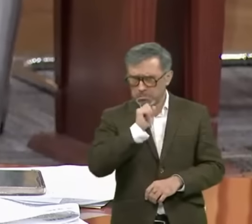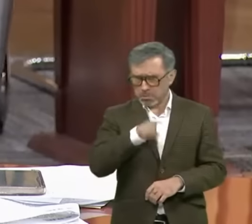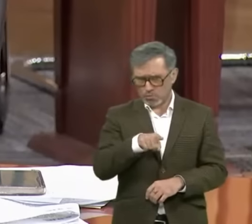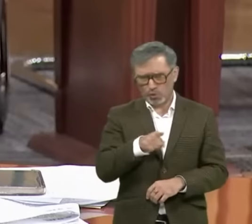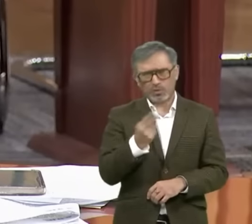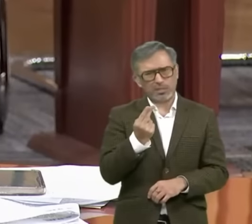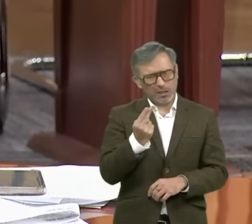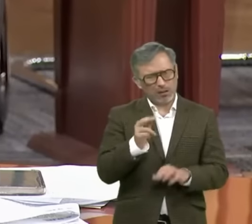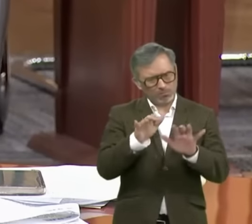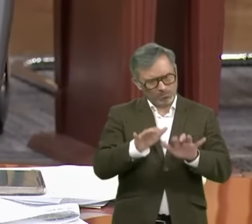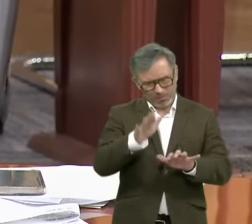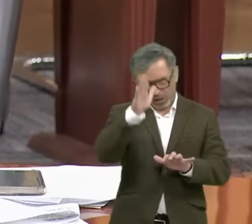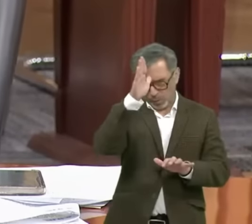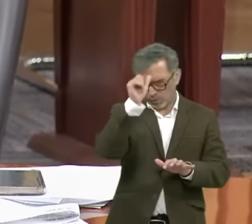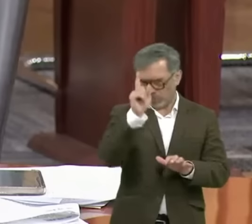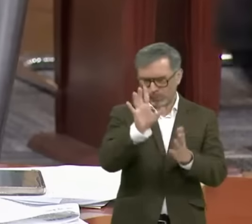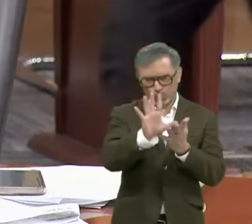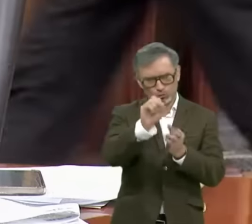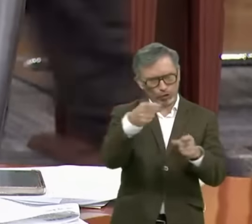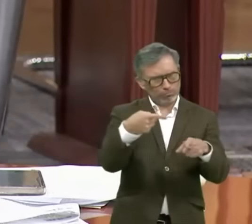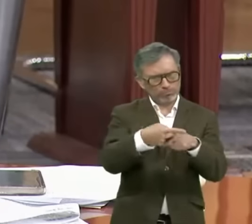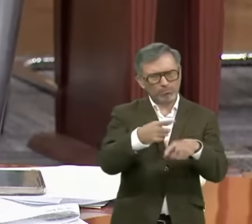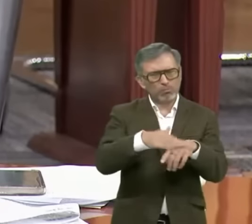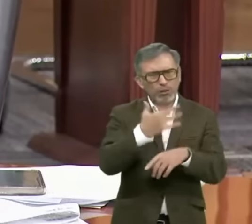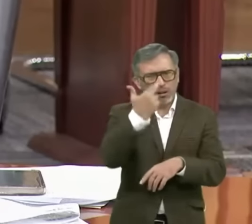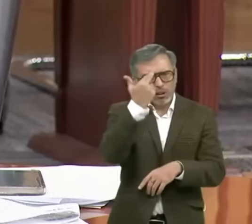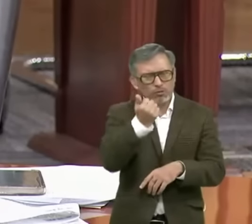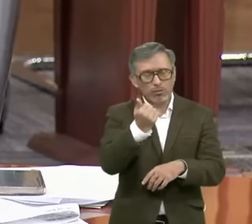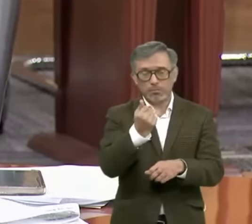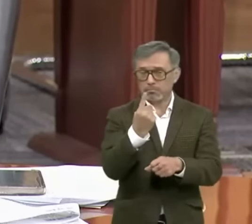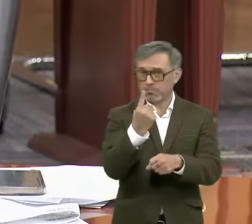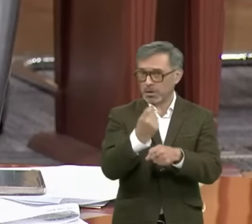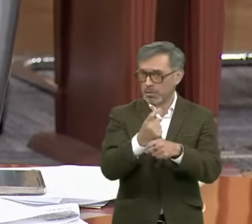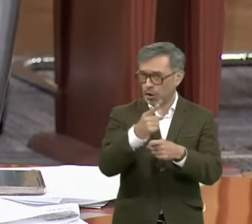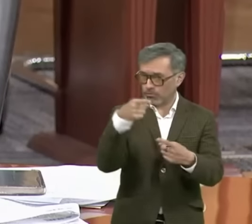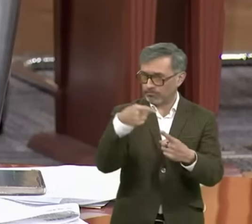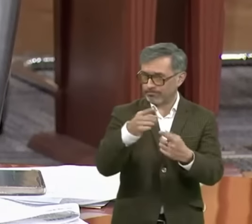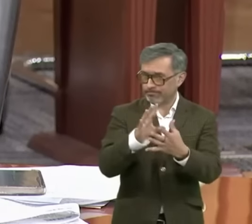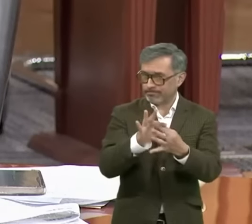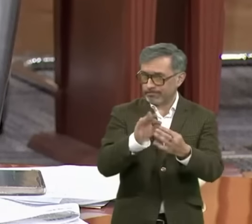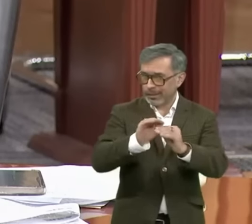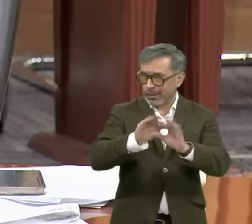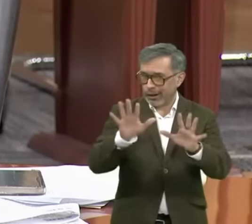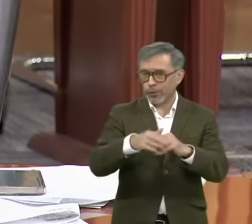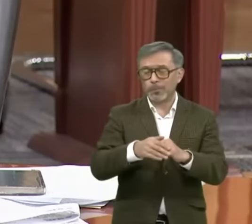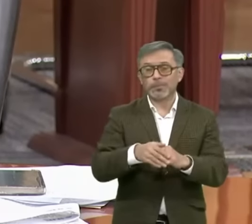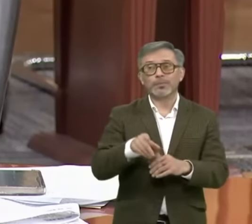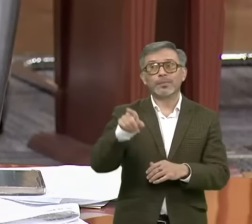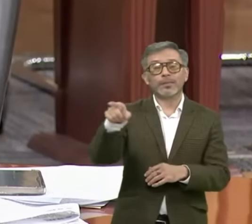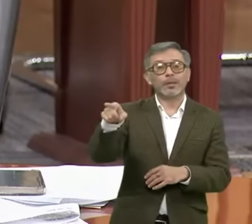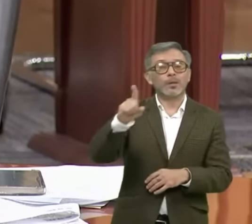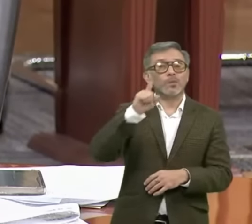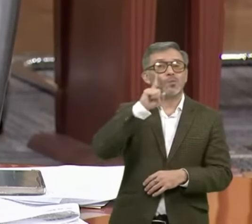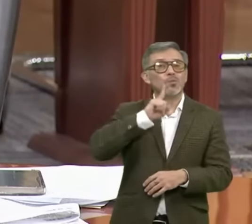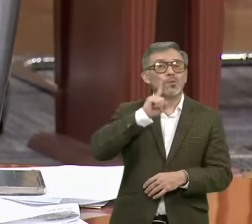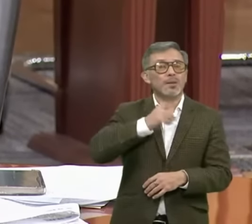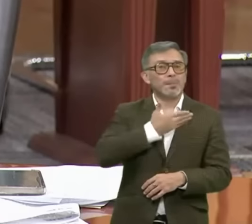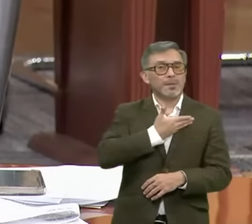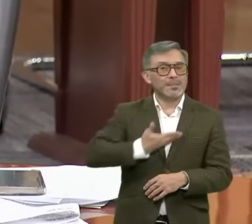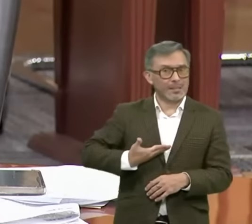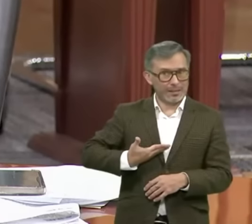En primer lugar, quiero dejar muy en claro que nada tiene que ver con las reformas presentadas por la presidenta de la